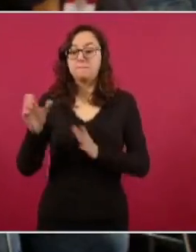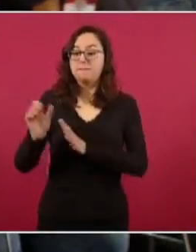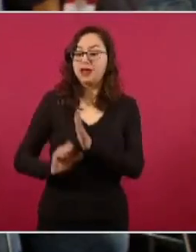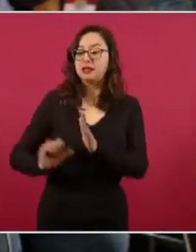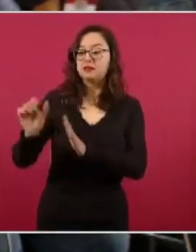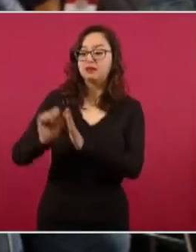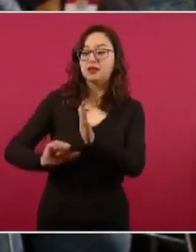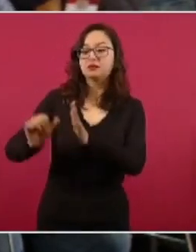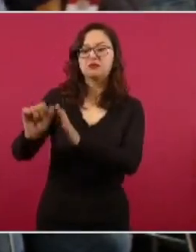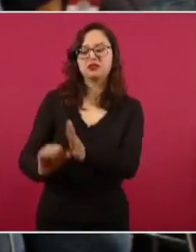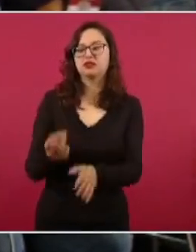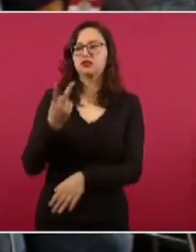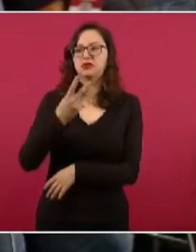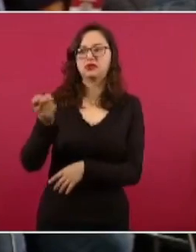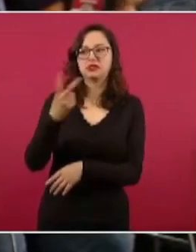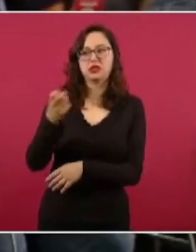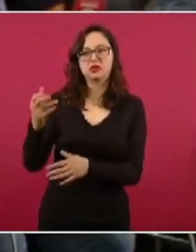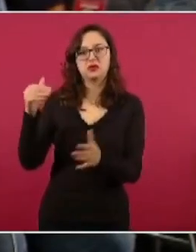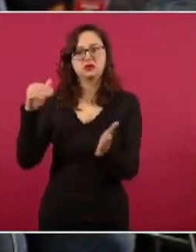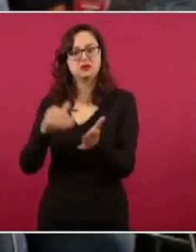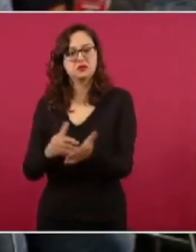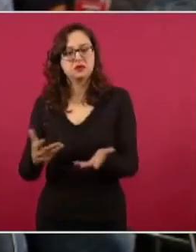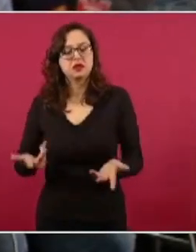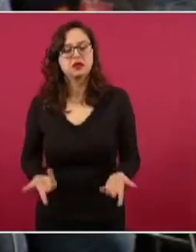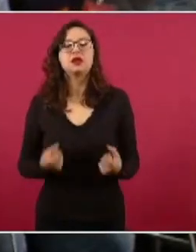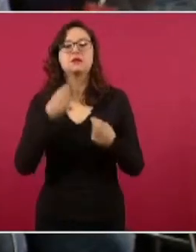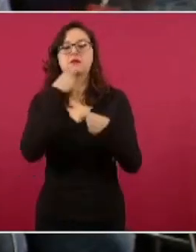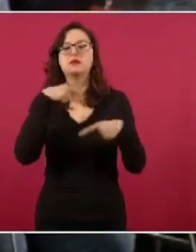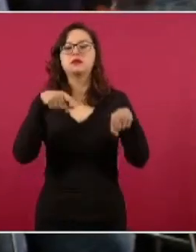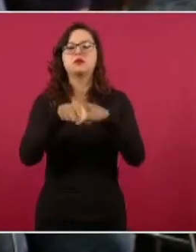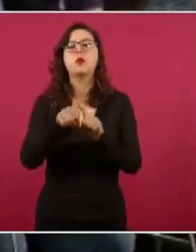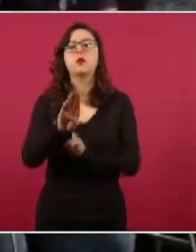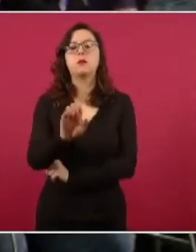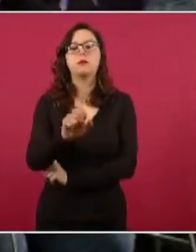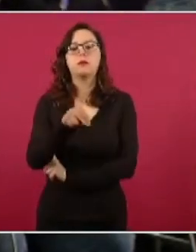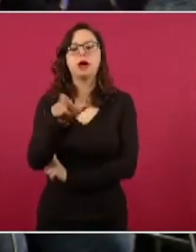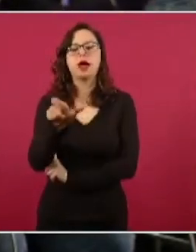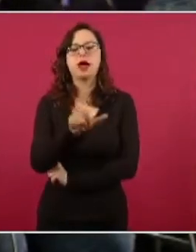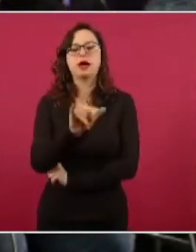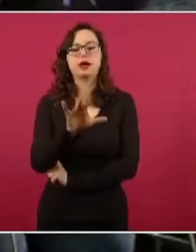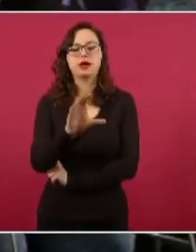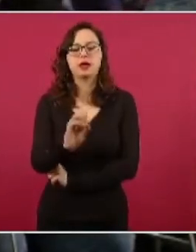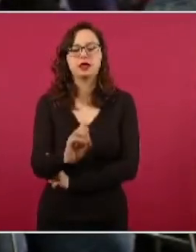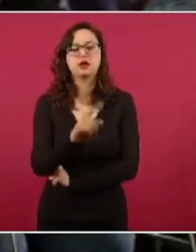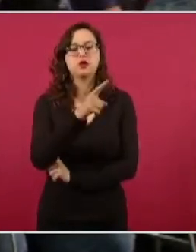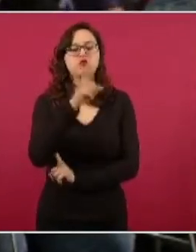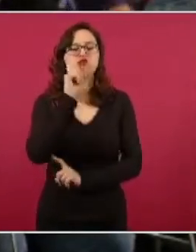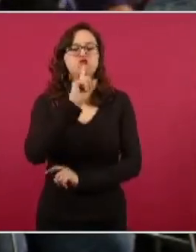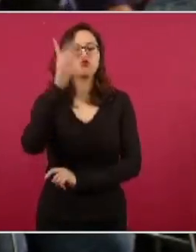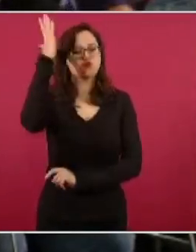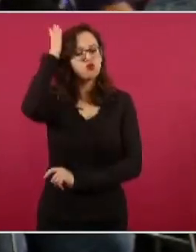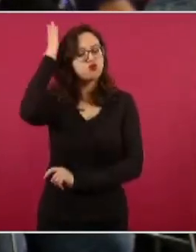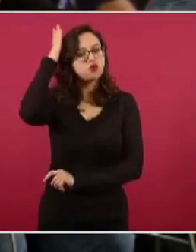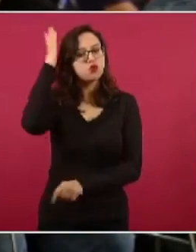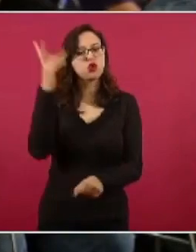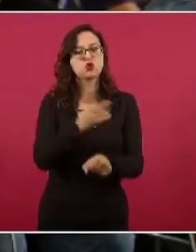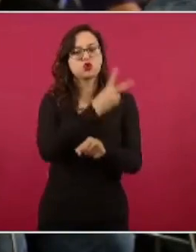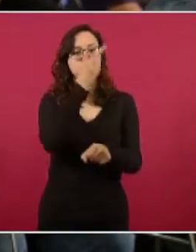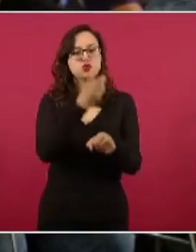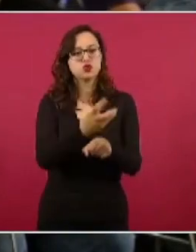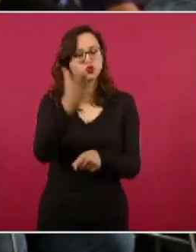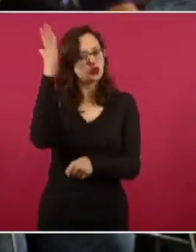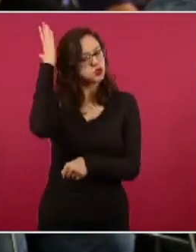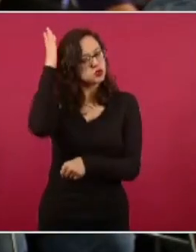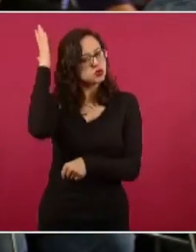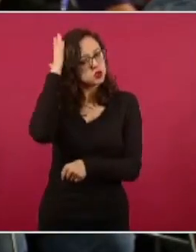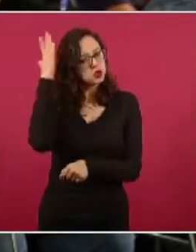mes. En el caso también del Banco de México son salarios tanto de la gobernadora como de los subgobernadores por